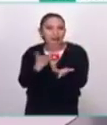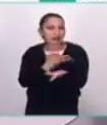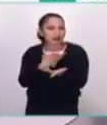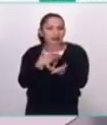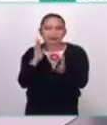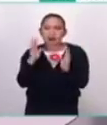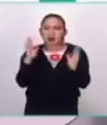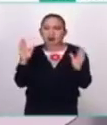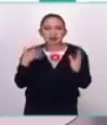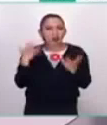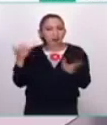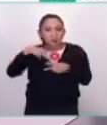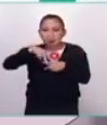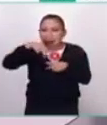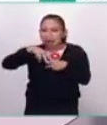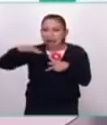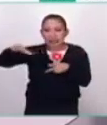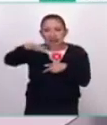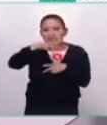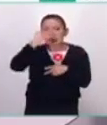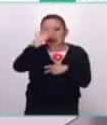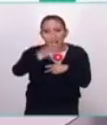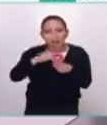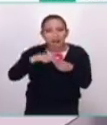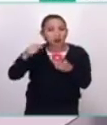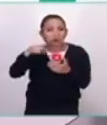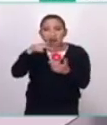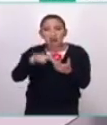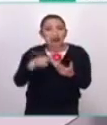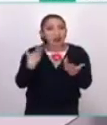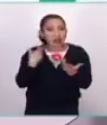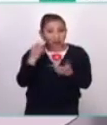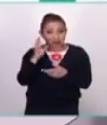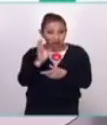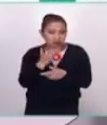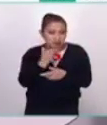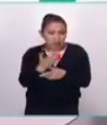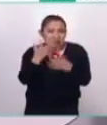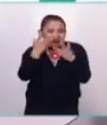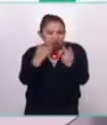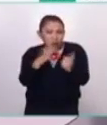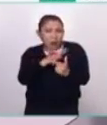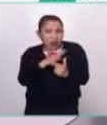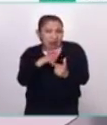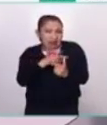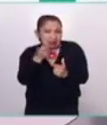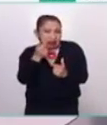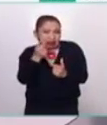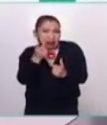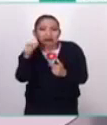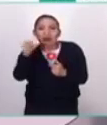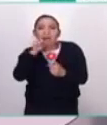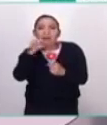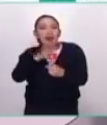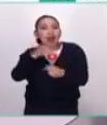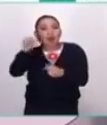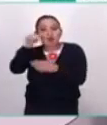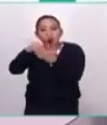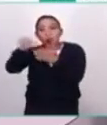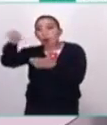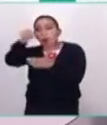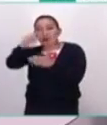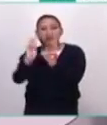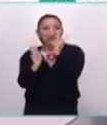cosas maravillosas, tiene unos parques muy muy bonitos. Es una región que, si bien es semiárida, también tiene unas partes